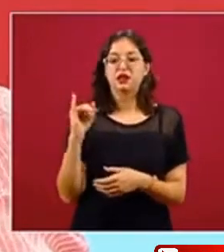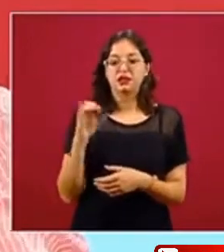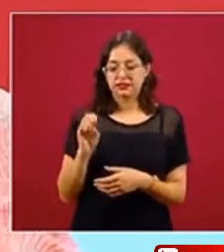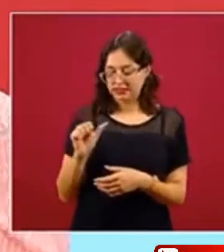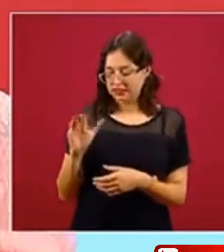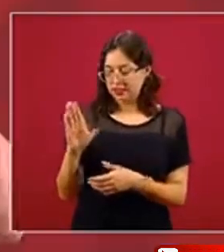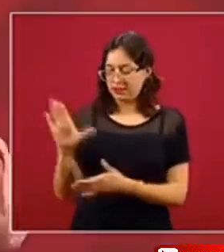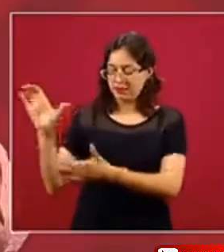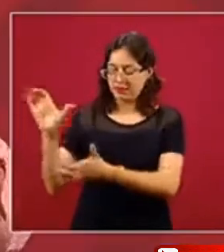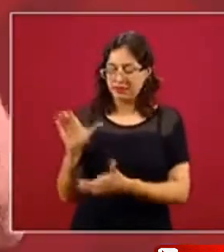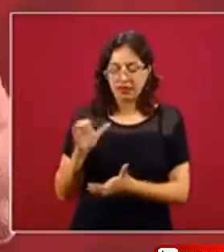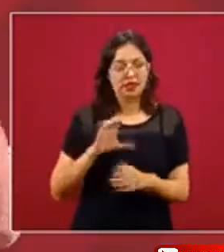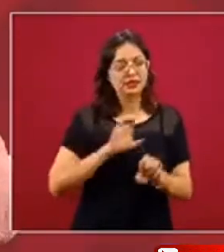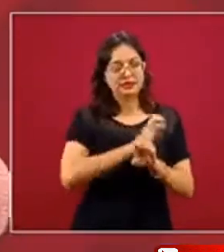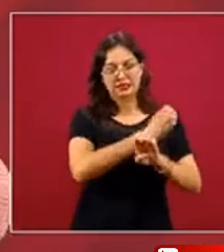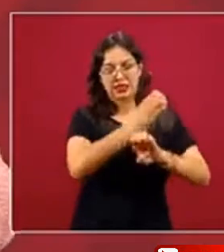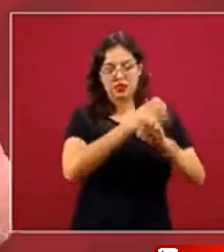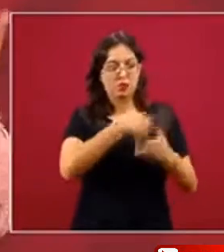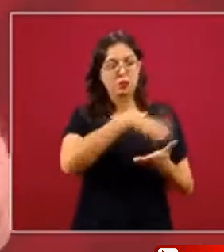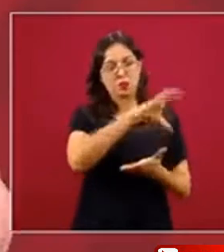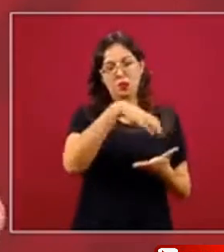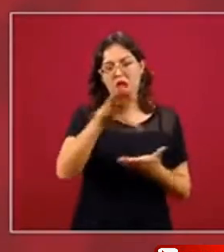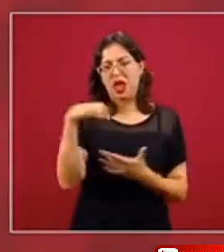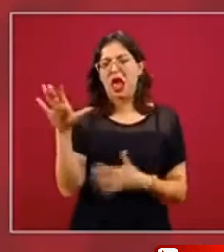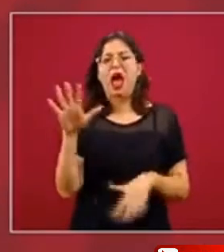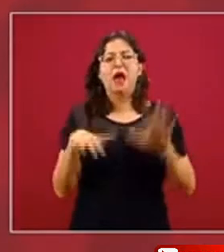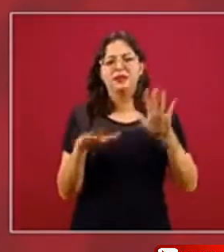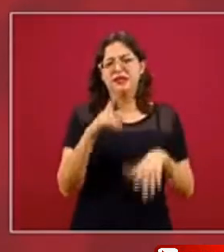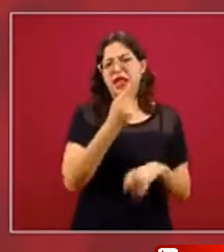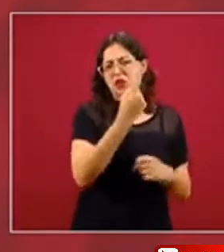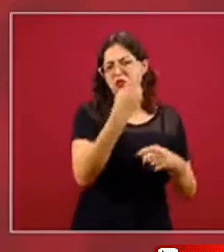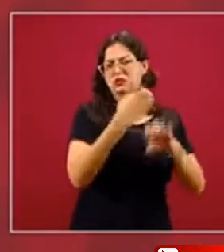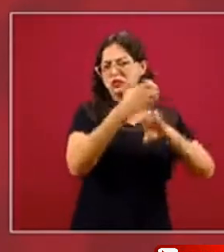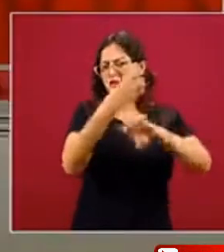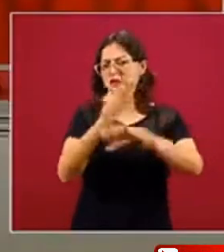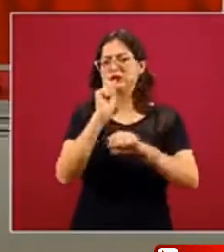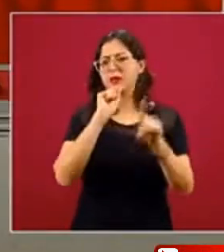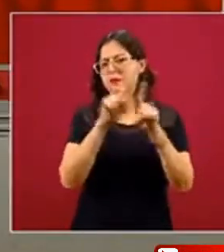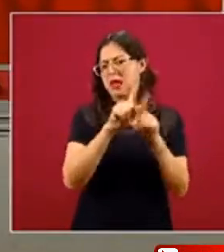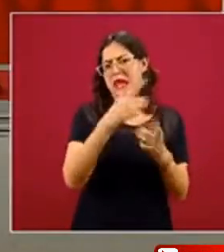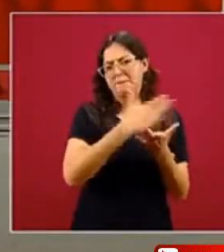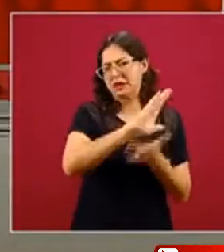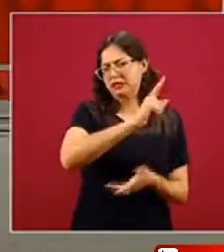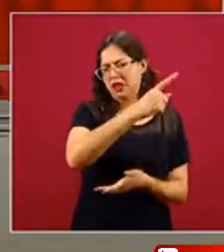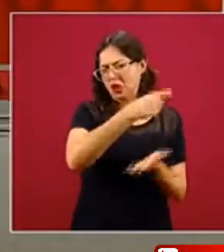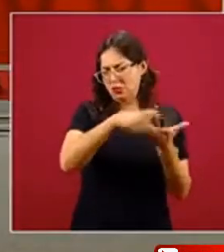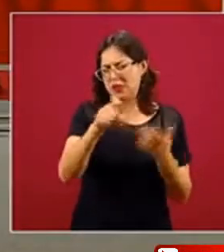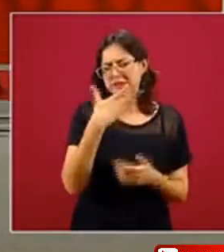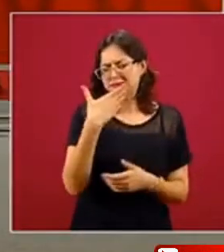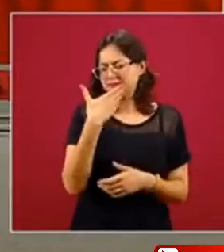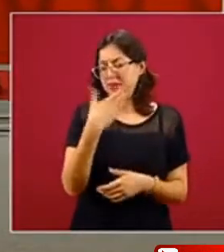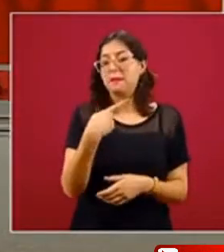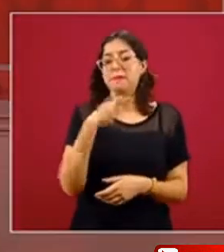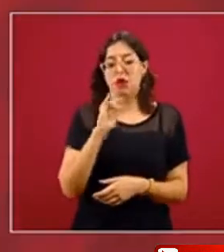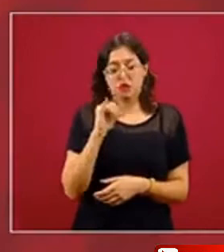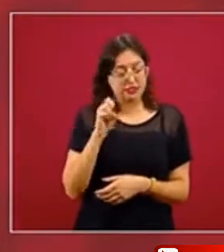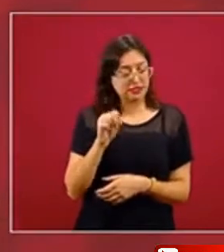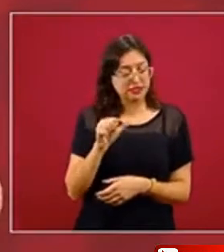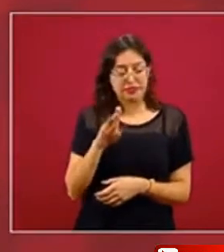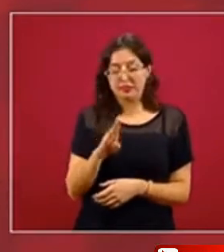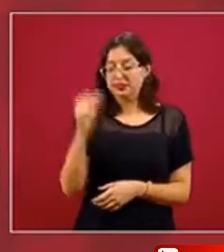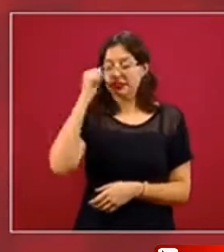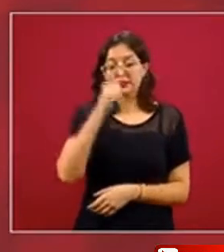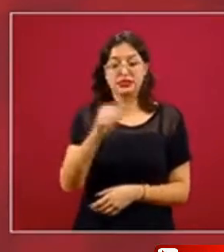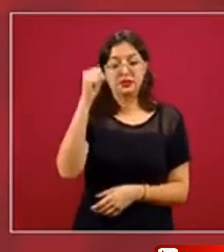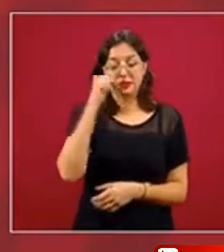a los estados. Algunos estados se encargaron también de hacer sus propias compras en su momento, lo cual es muy oportuno, pero el INSABI ha estado en todo